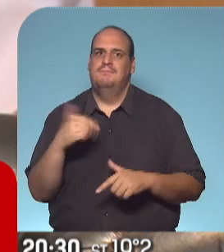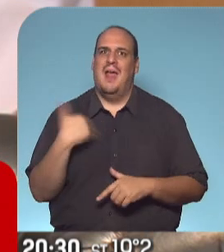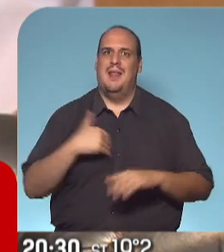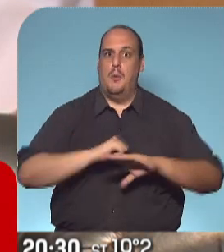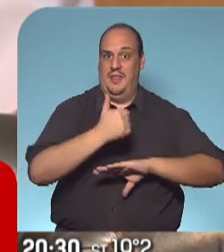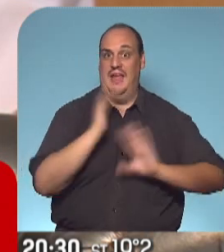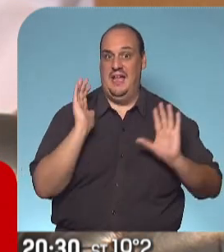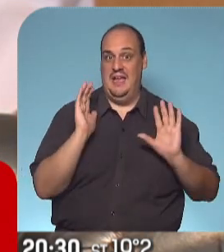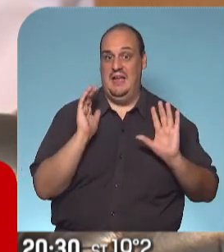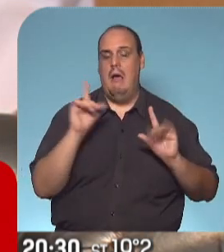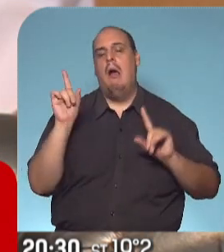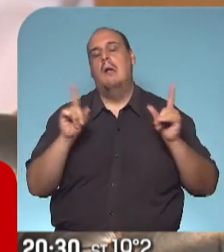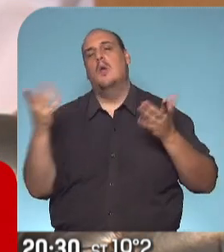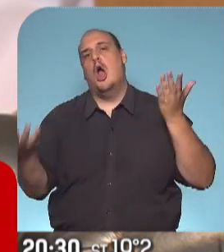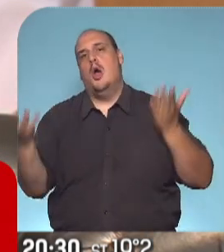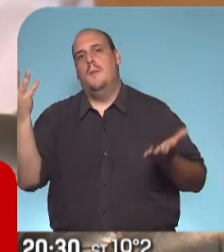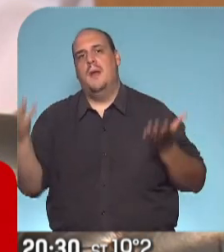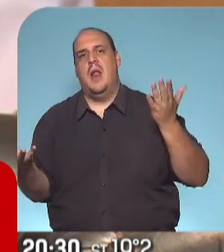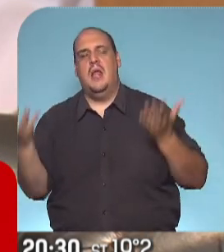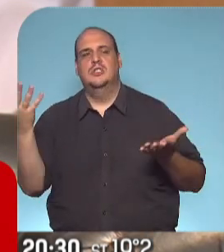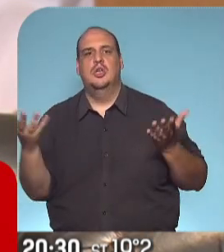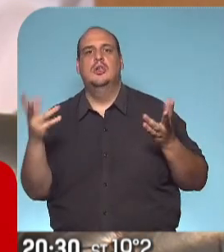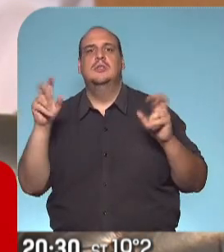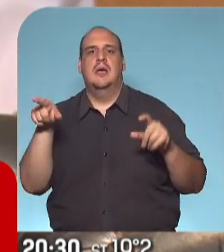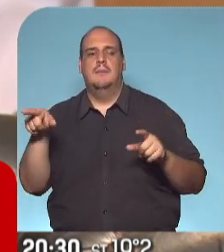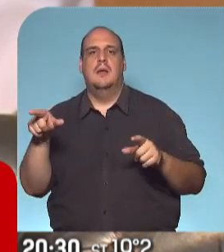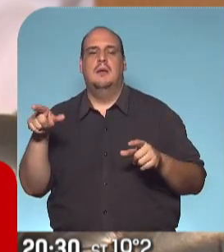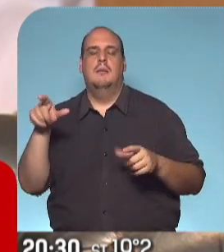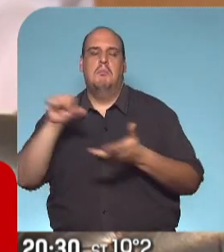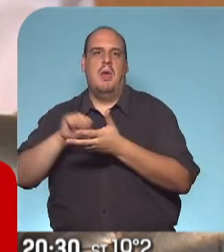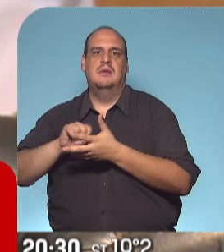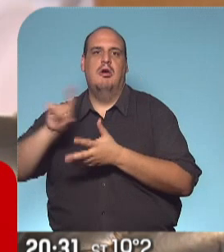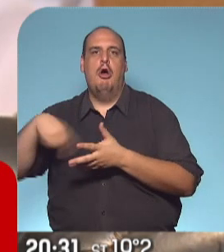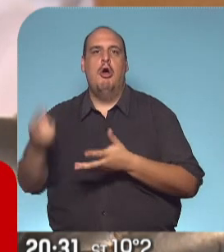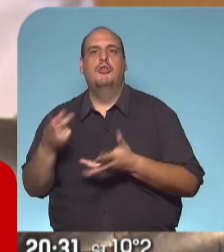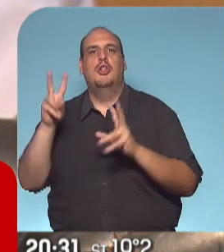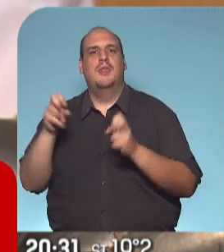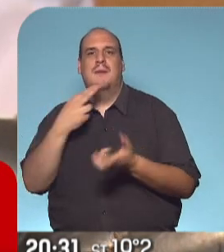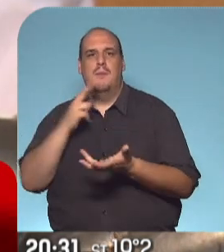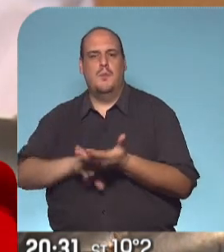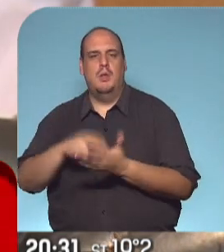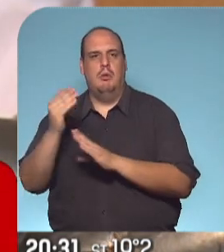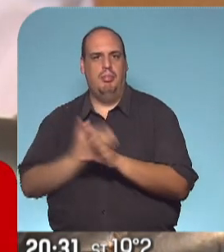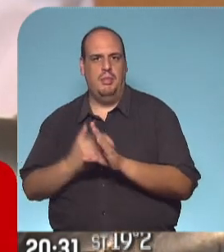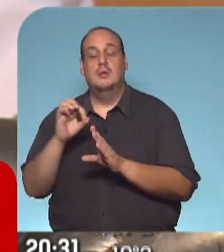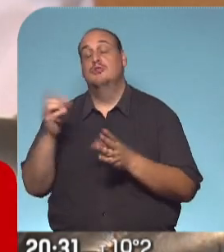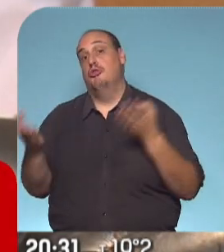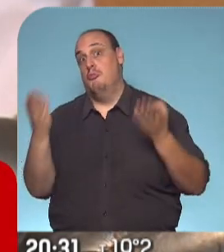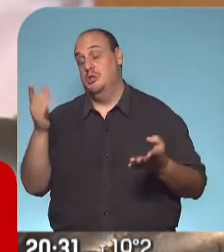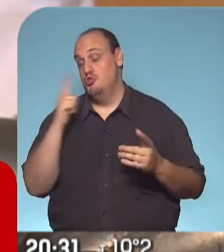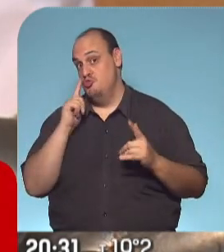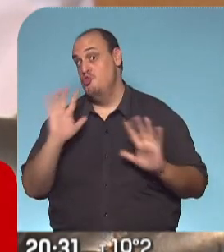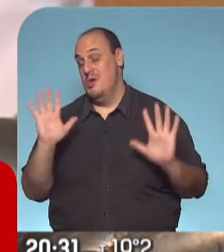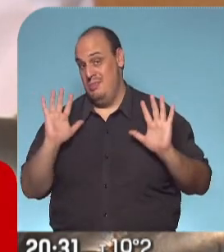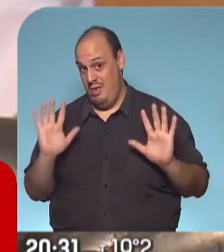que se hacen ciertas comparaciones con el estímulo fiscal que hicieron otros países. Hay que tener mucho cuidado con esas comparaciones, porque lo que